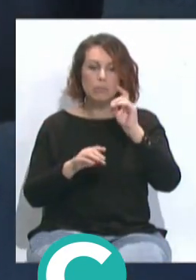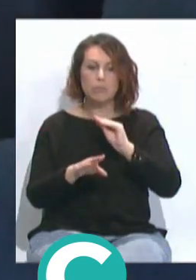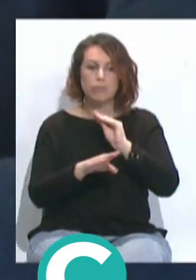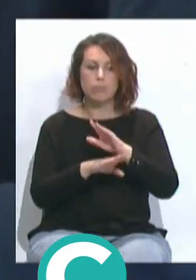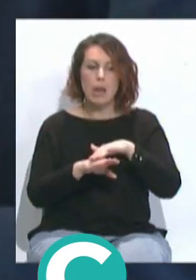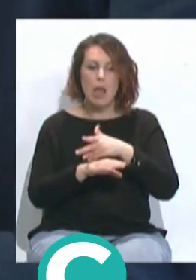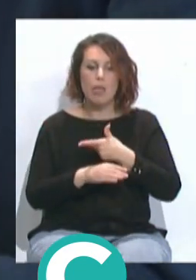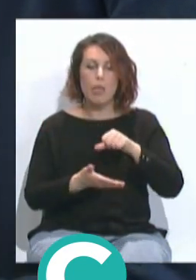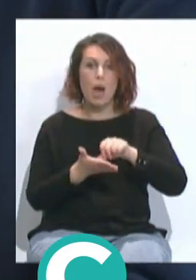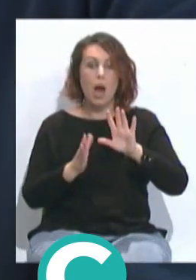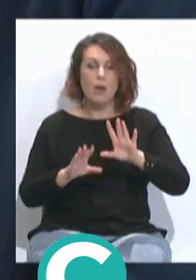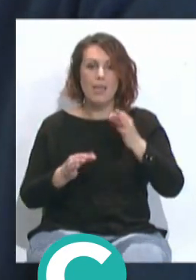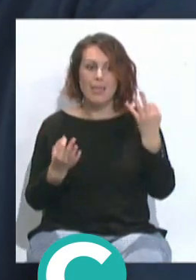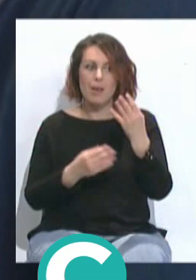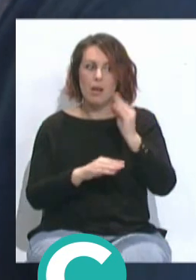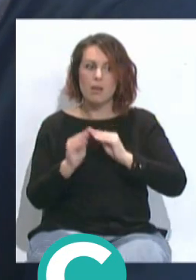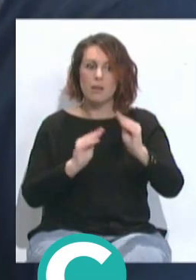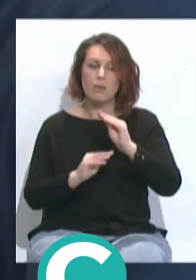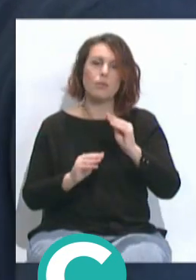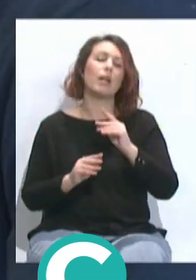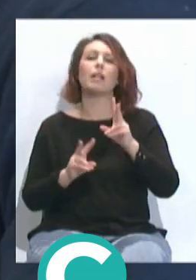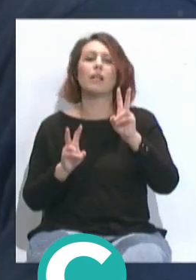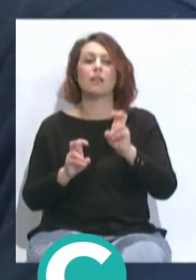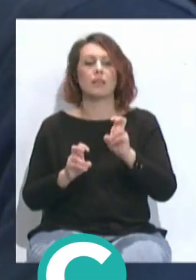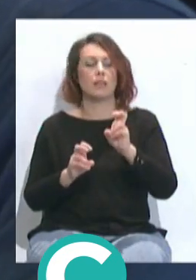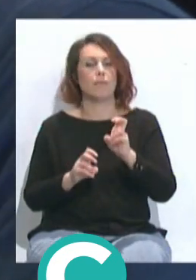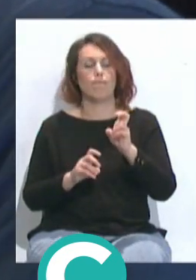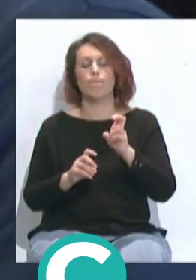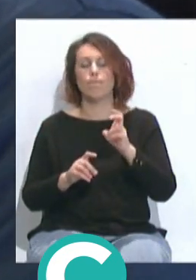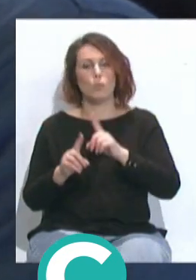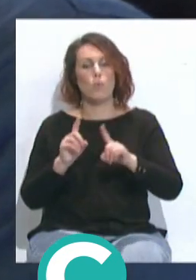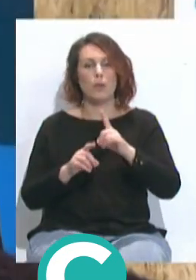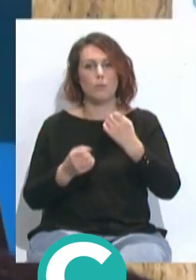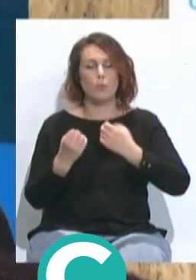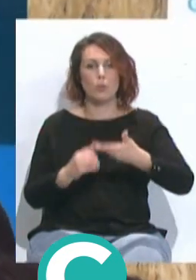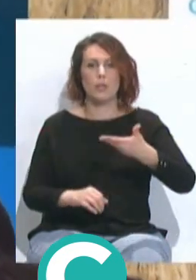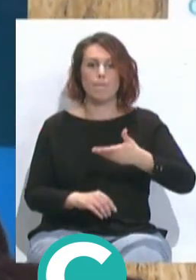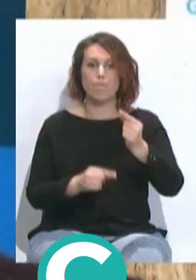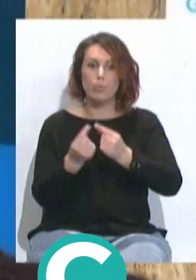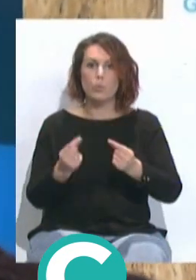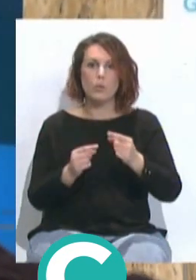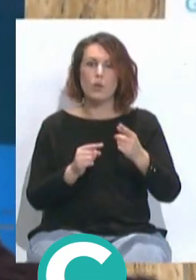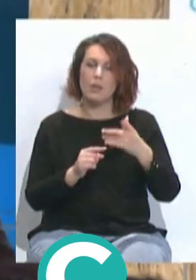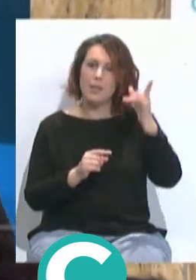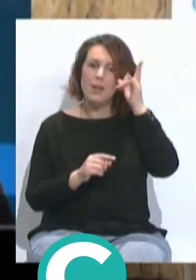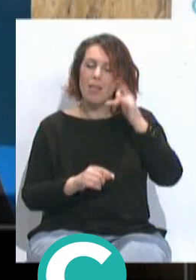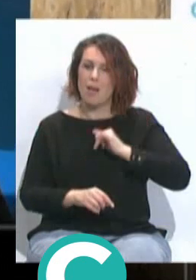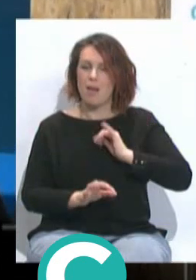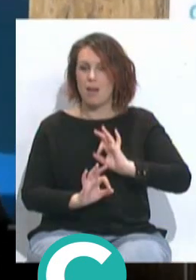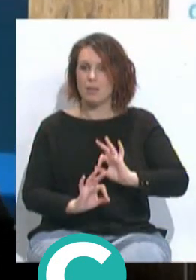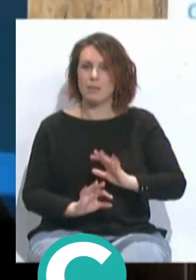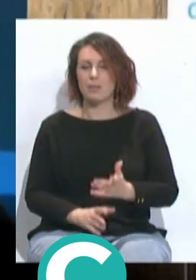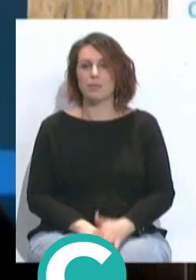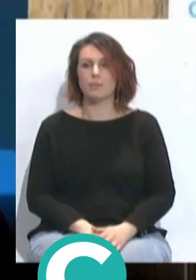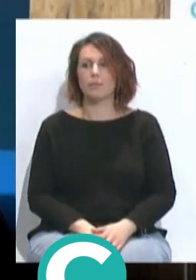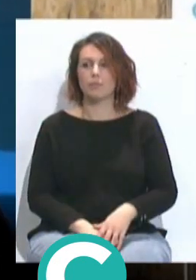ciudad a pesar de tener que solventar obstáculos económicos importantes Estos presupuestos son unos presupuestos de izquierda Estos presupuestos